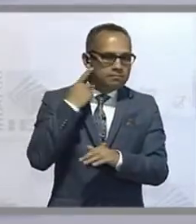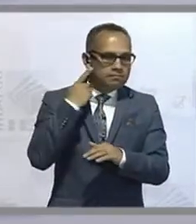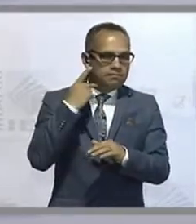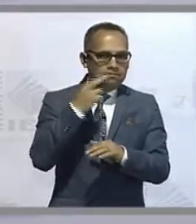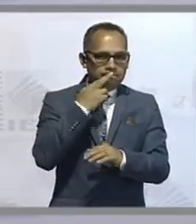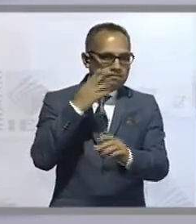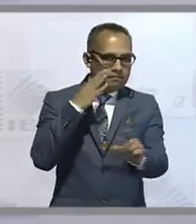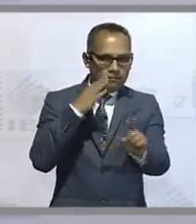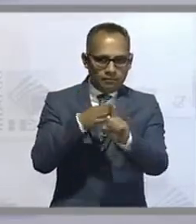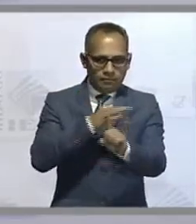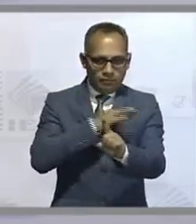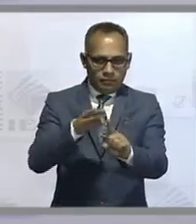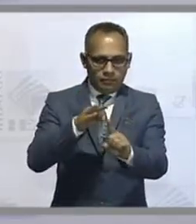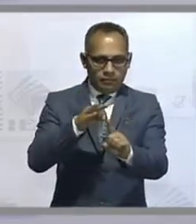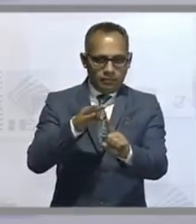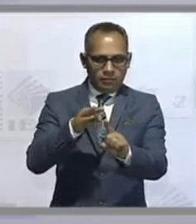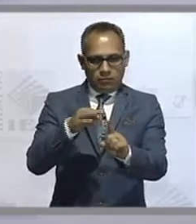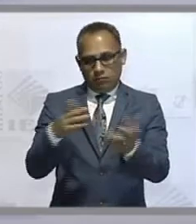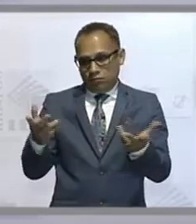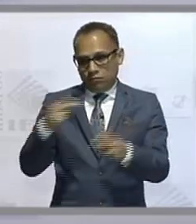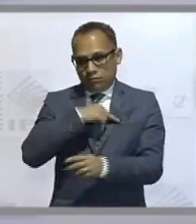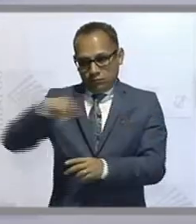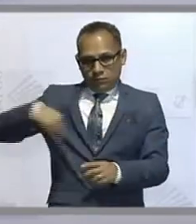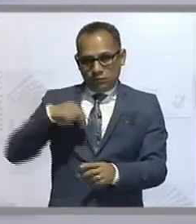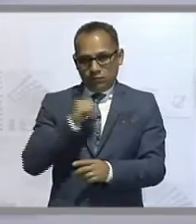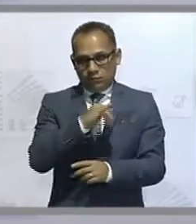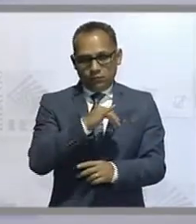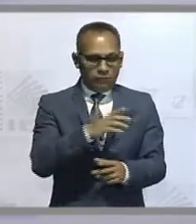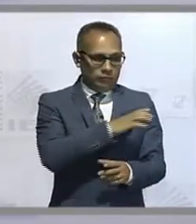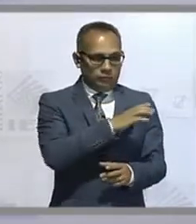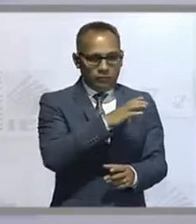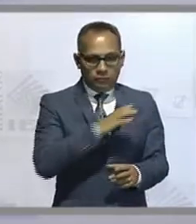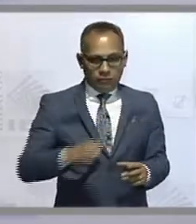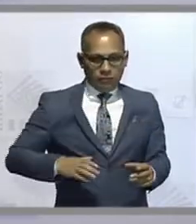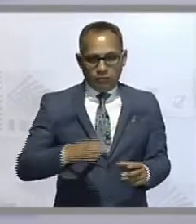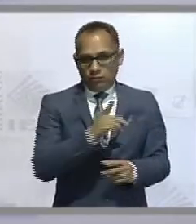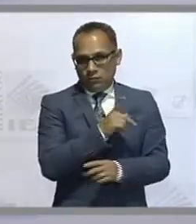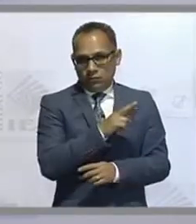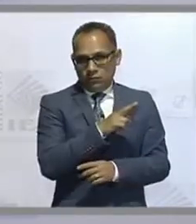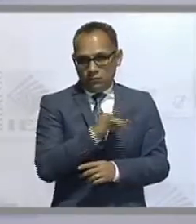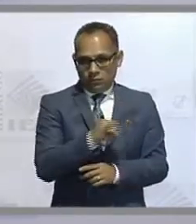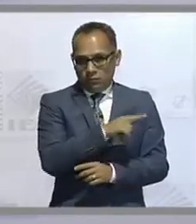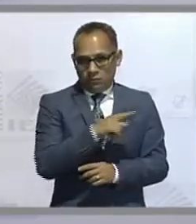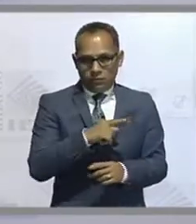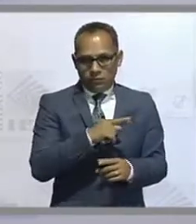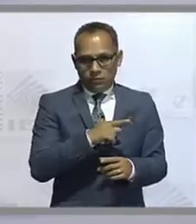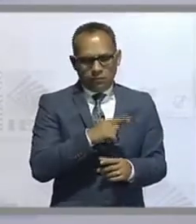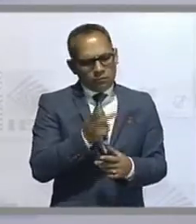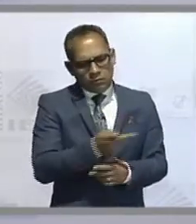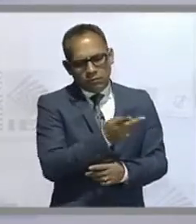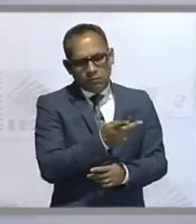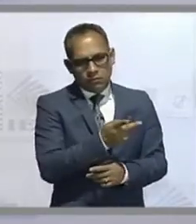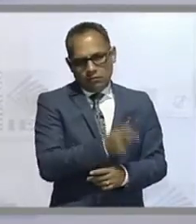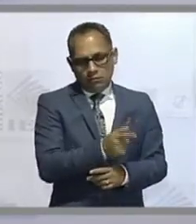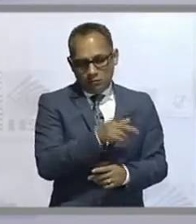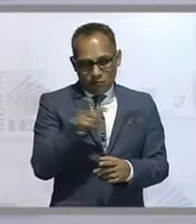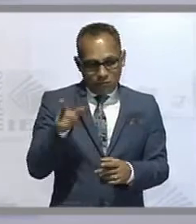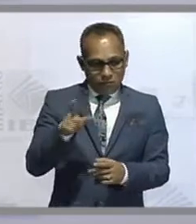le pedimos al candidato del pri que si no está de acuerdo en que una mujer gobierne que una mujer sea